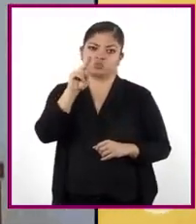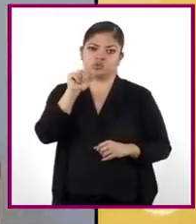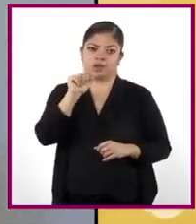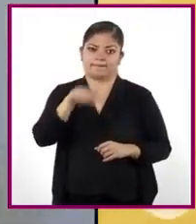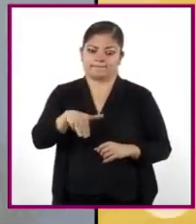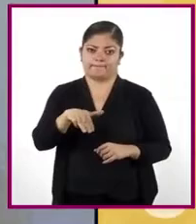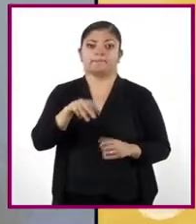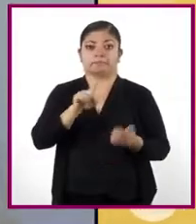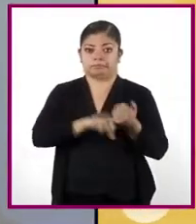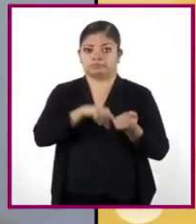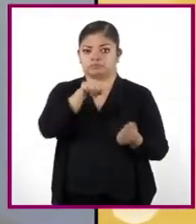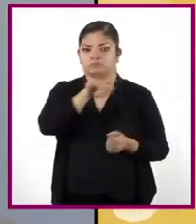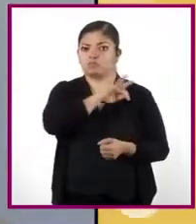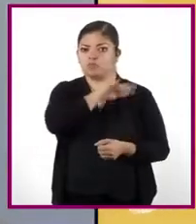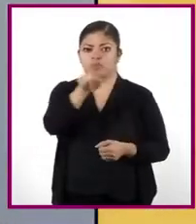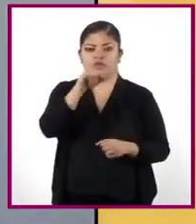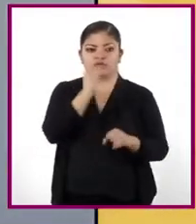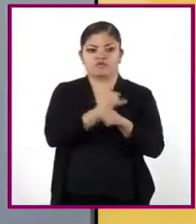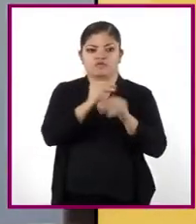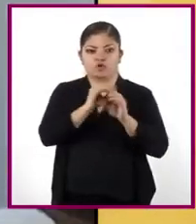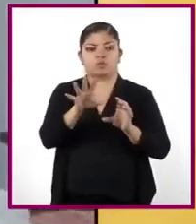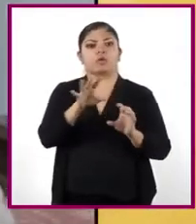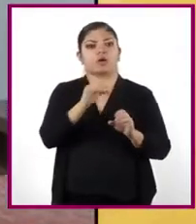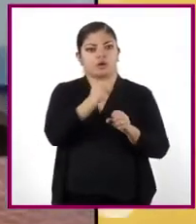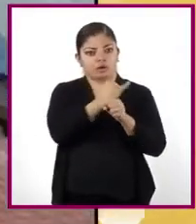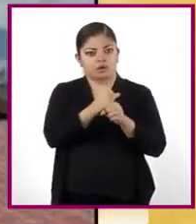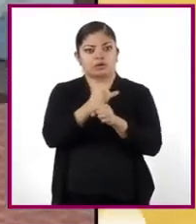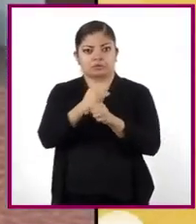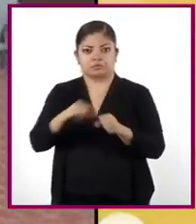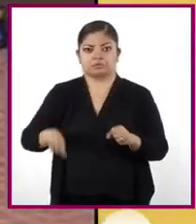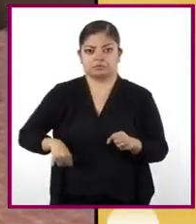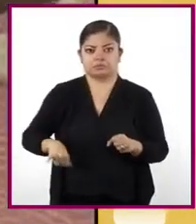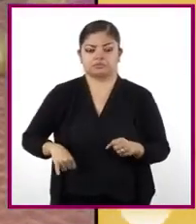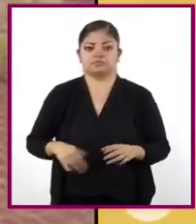En ella encontrarás información interesante.